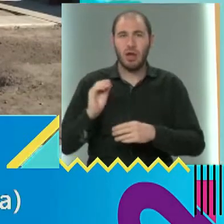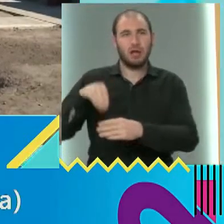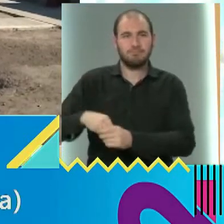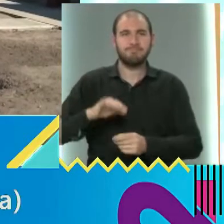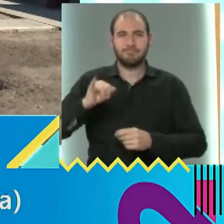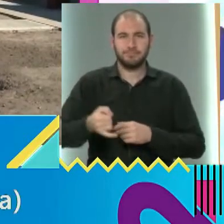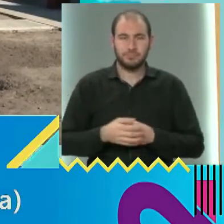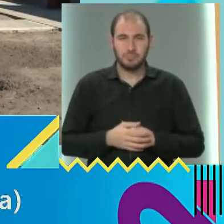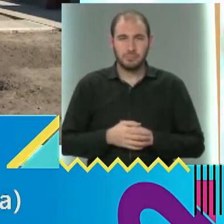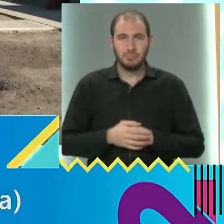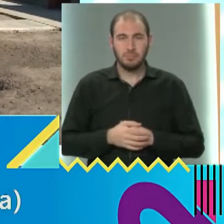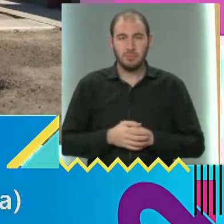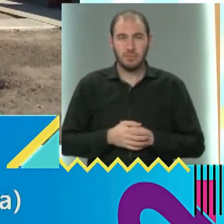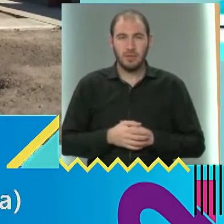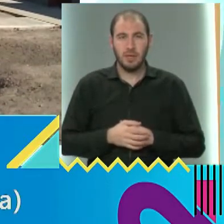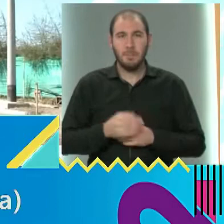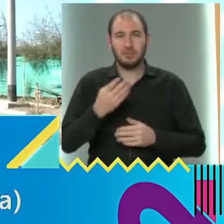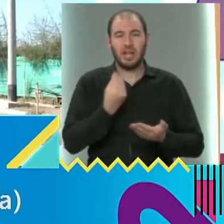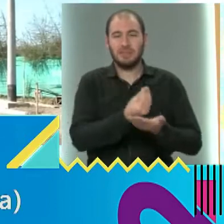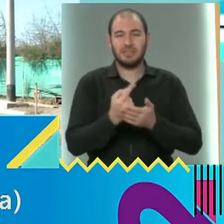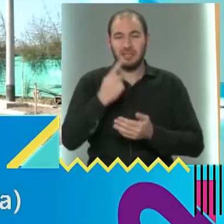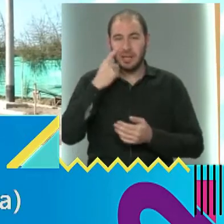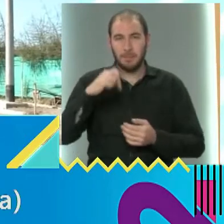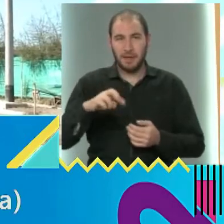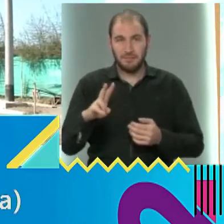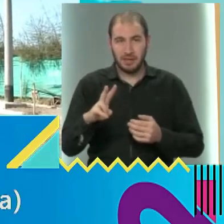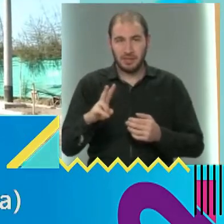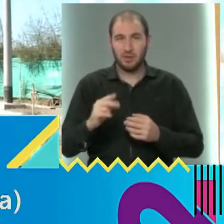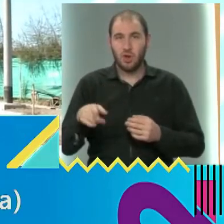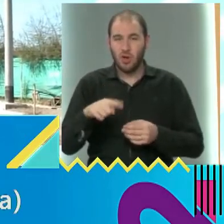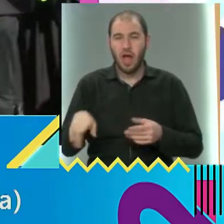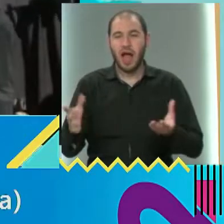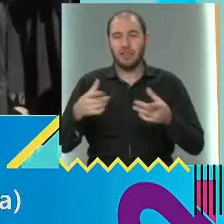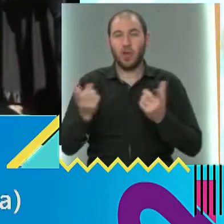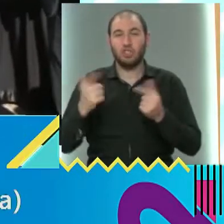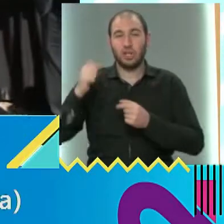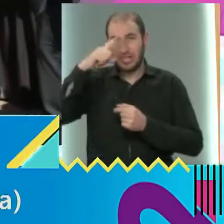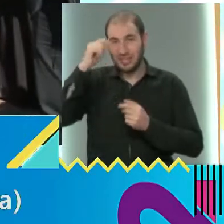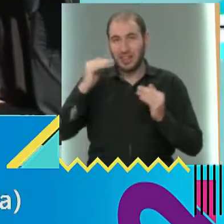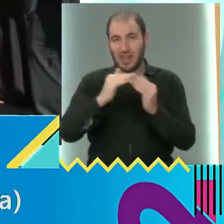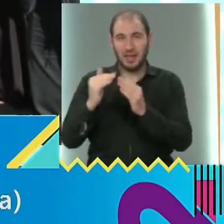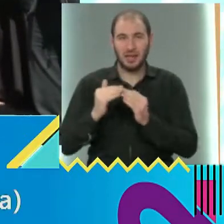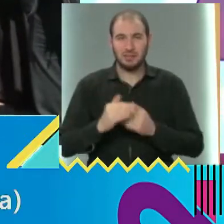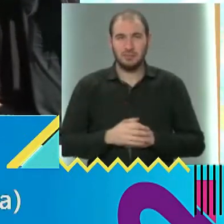partícipes. Los representantes de los IPB formamos parte del Consejo Nacional de Vivienda